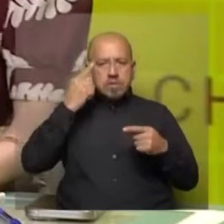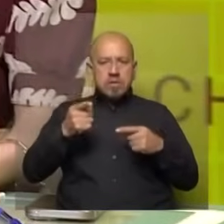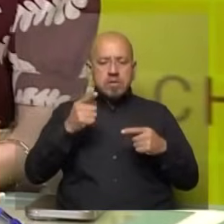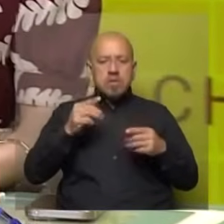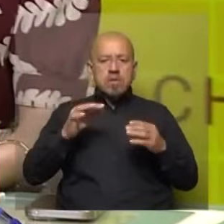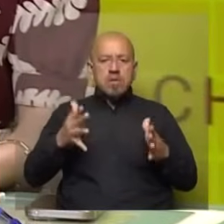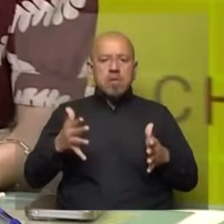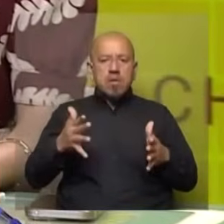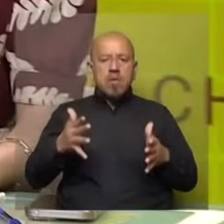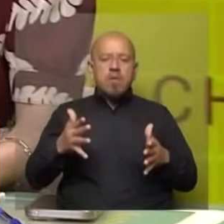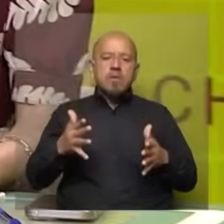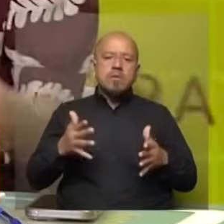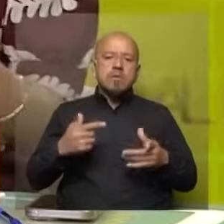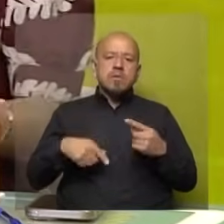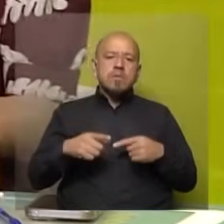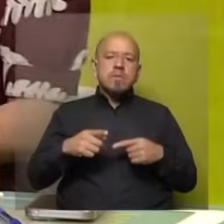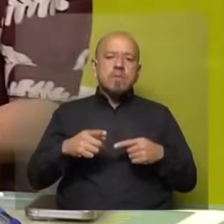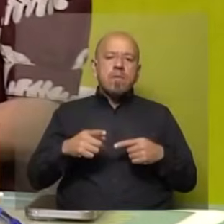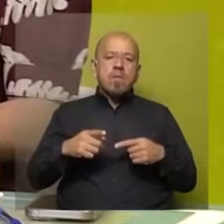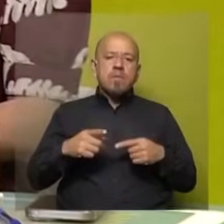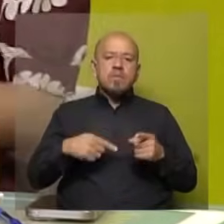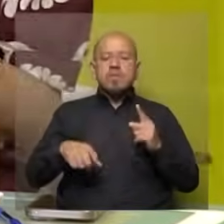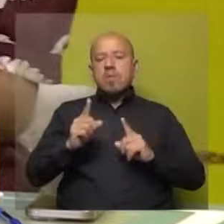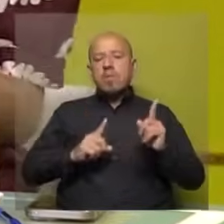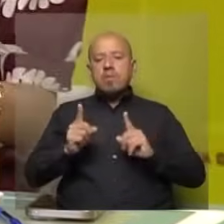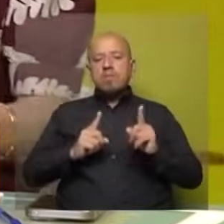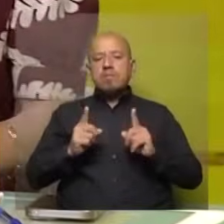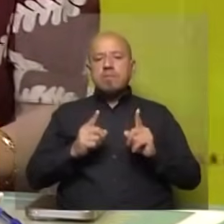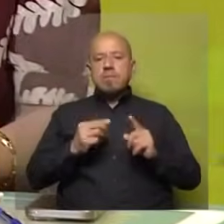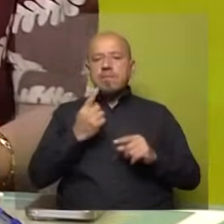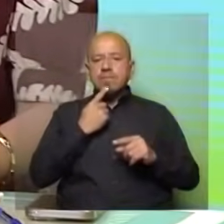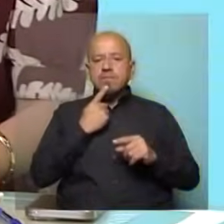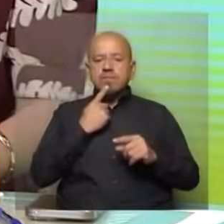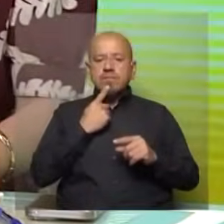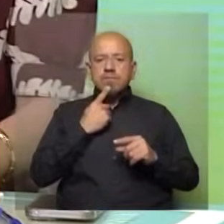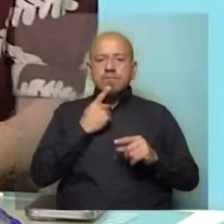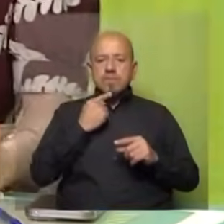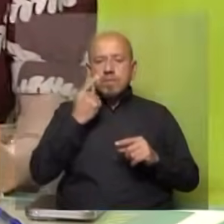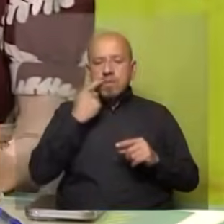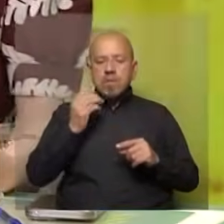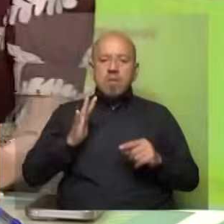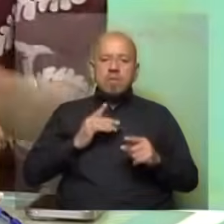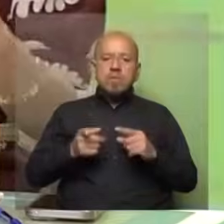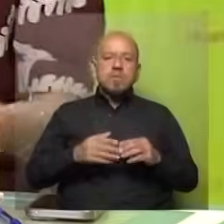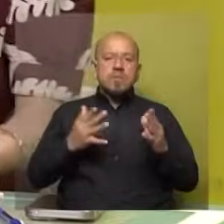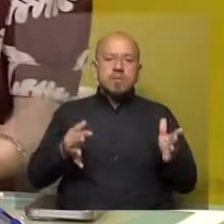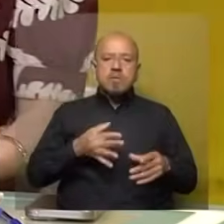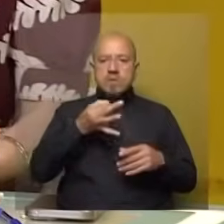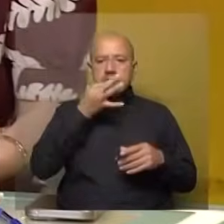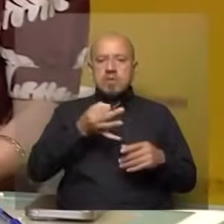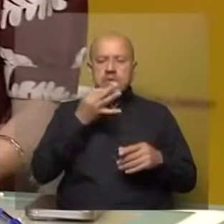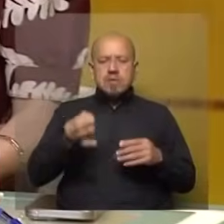recordando también que algunos dirigentes políticos y algunas suelen expresarse con